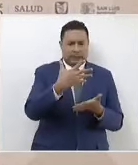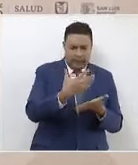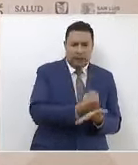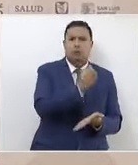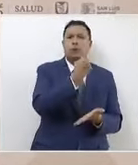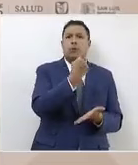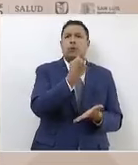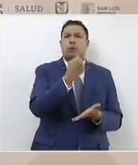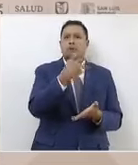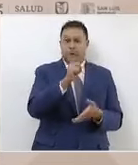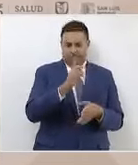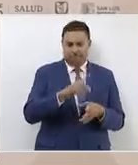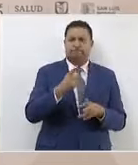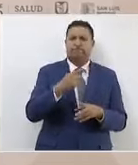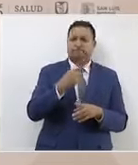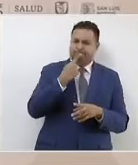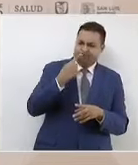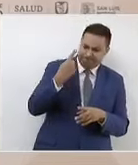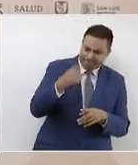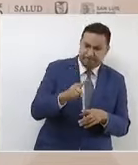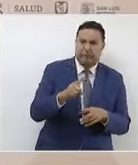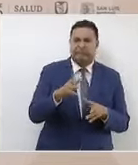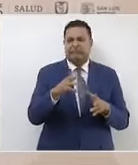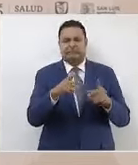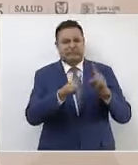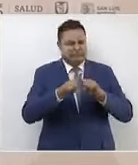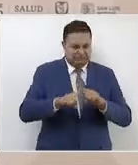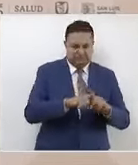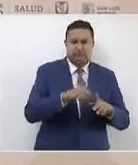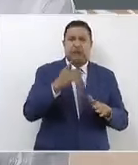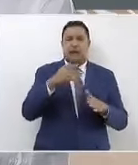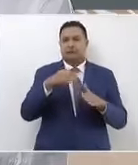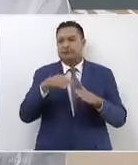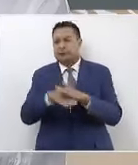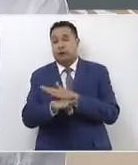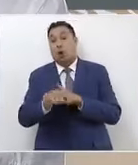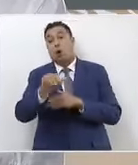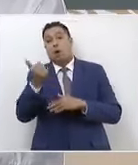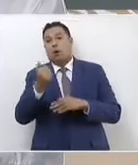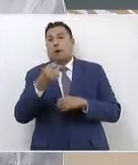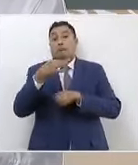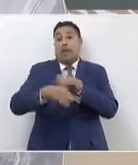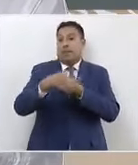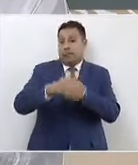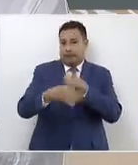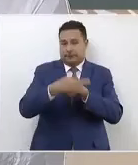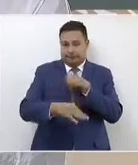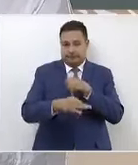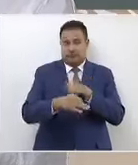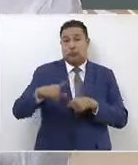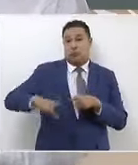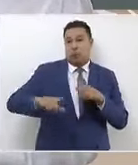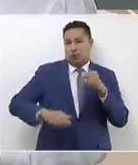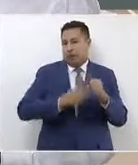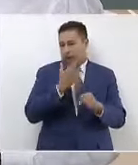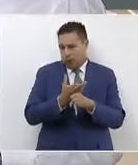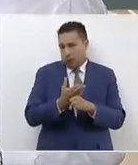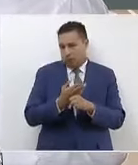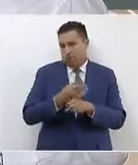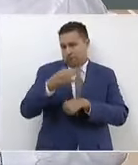que echaran abajo al que querían imponer y entró un interino aquí en San Luis. Pero todo